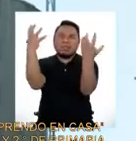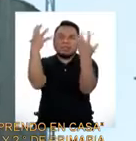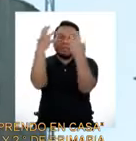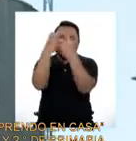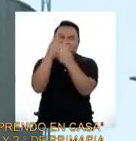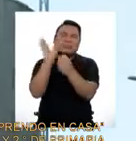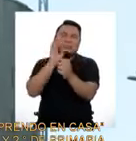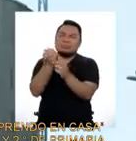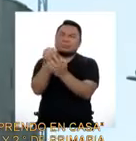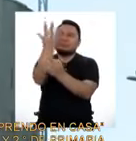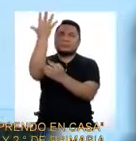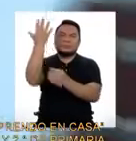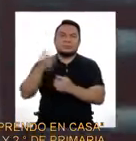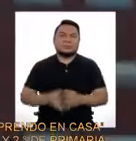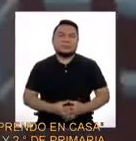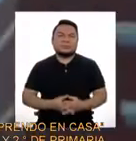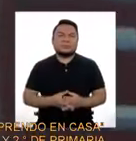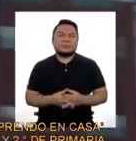opaco.